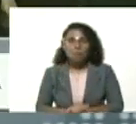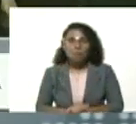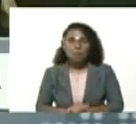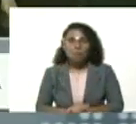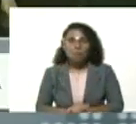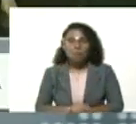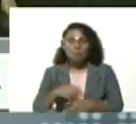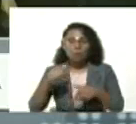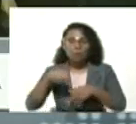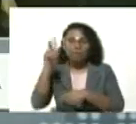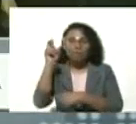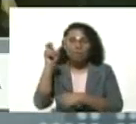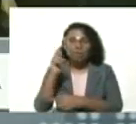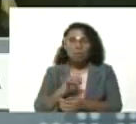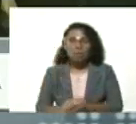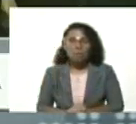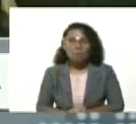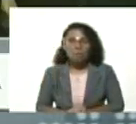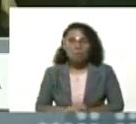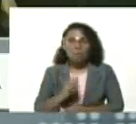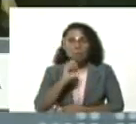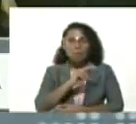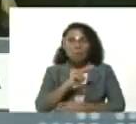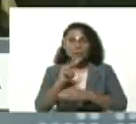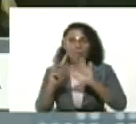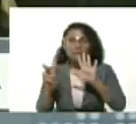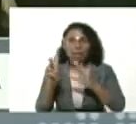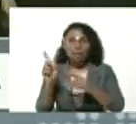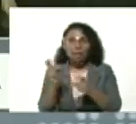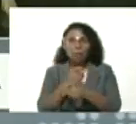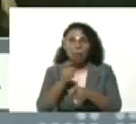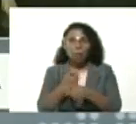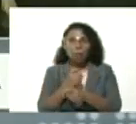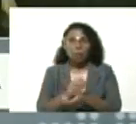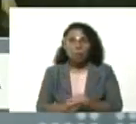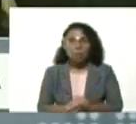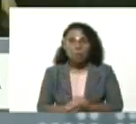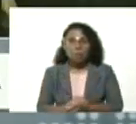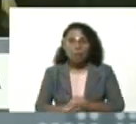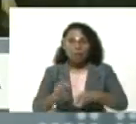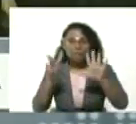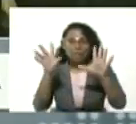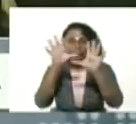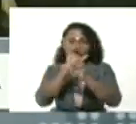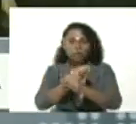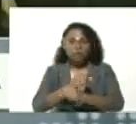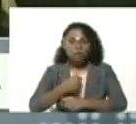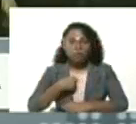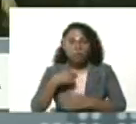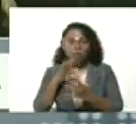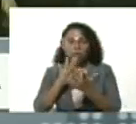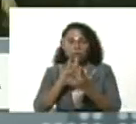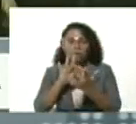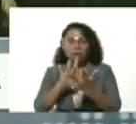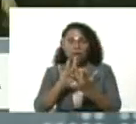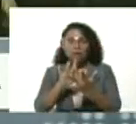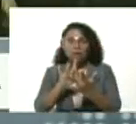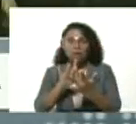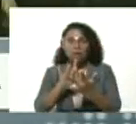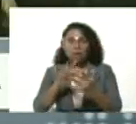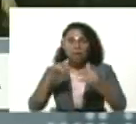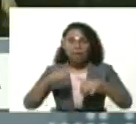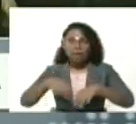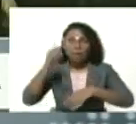Este viernes 27 de agosto a las 7 de la noche le doy el pase en